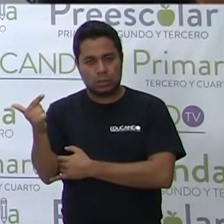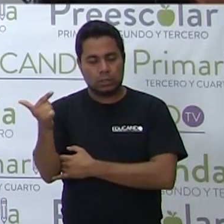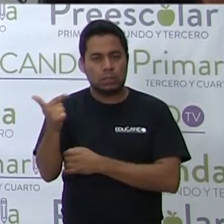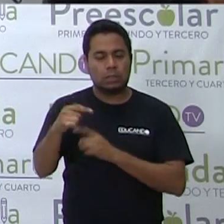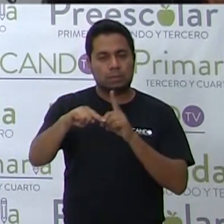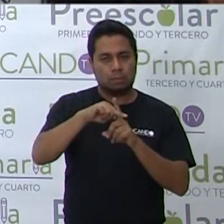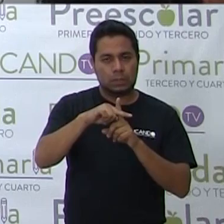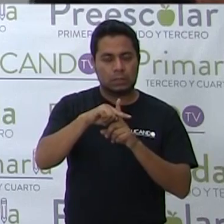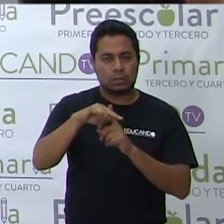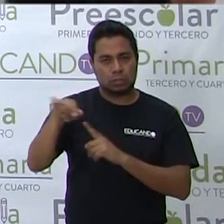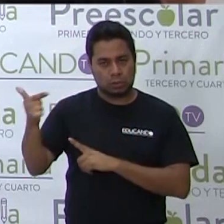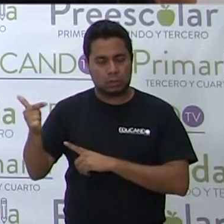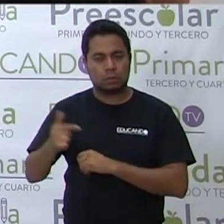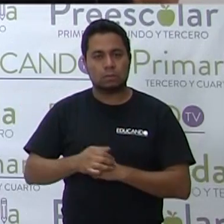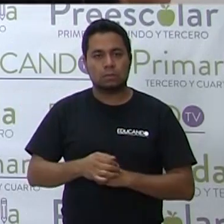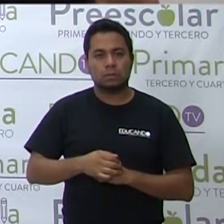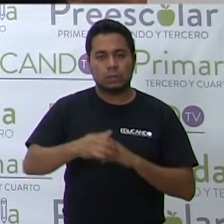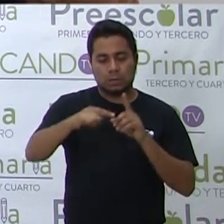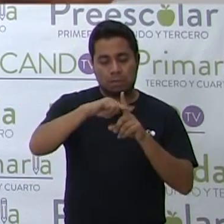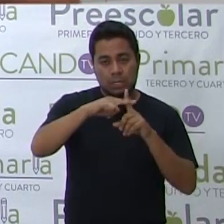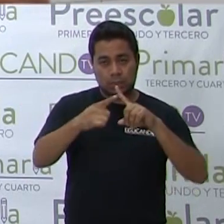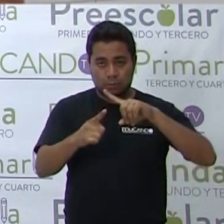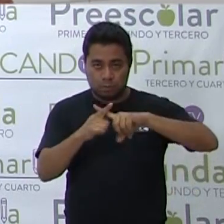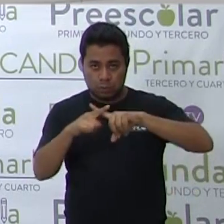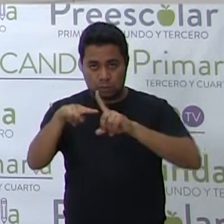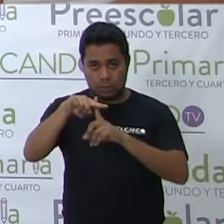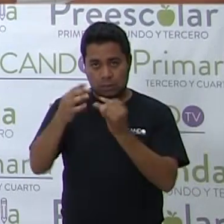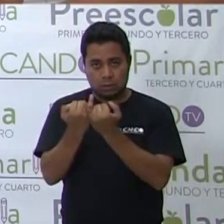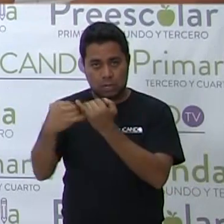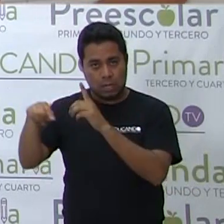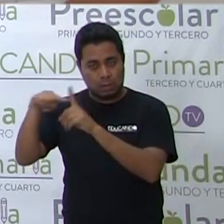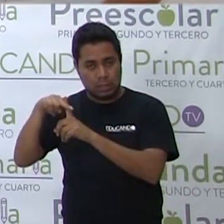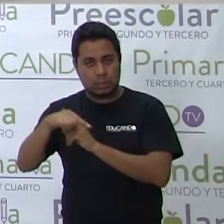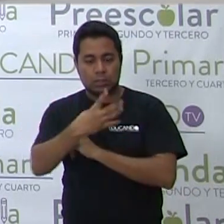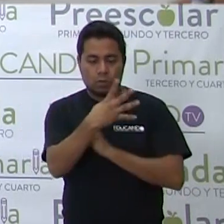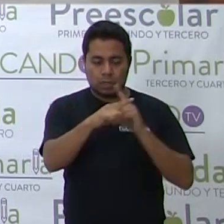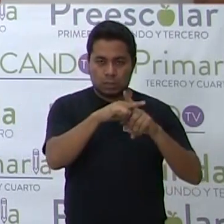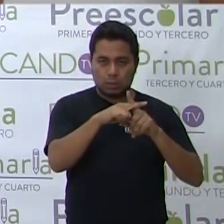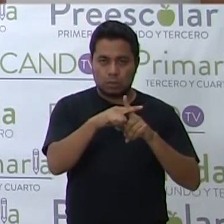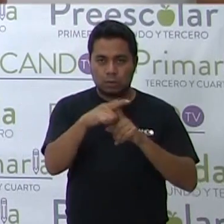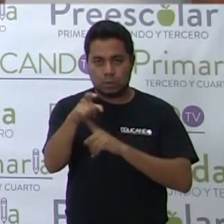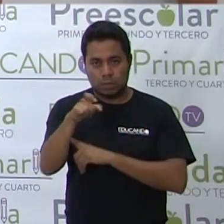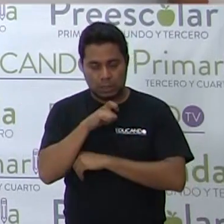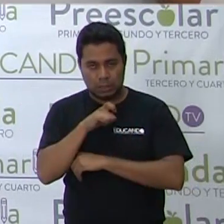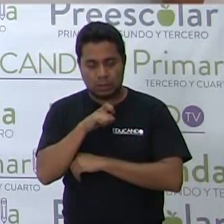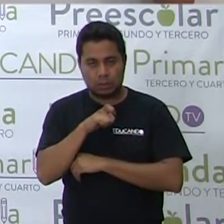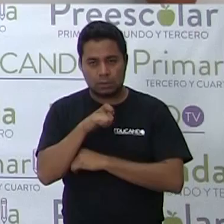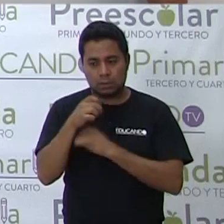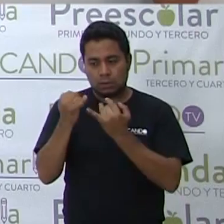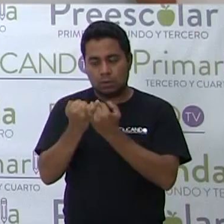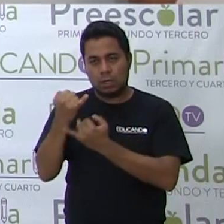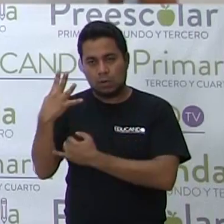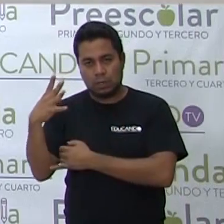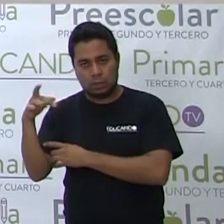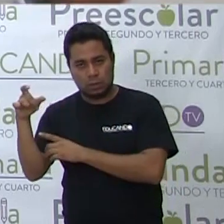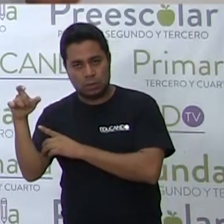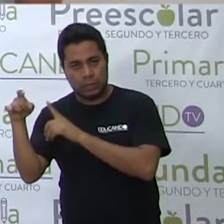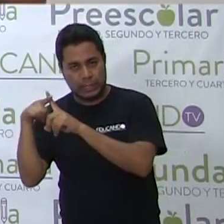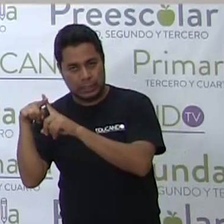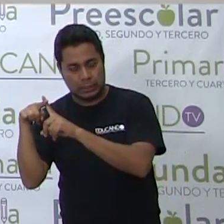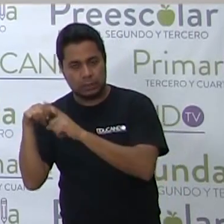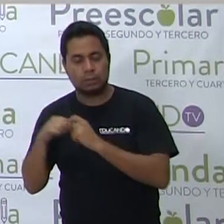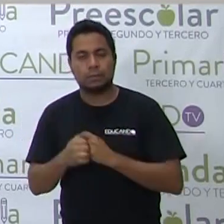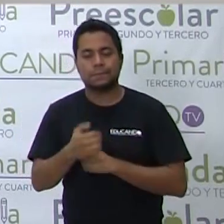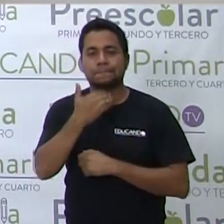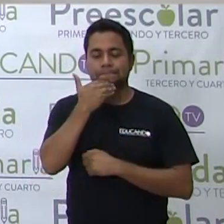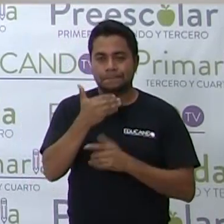+ 12 * más má 4 * X 4x